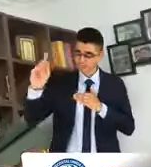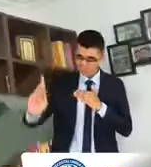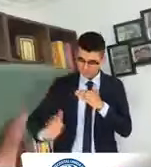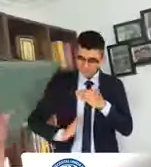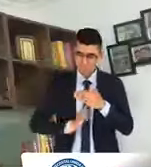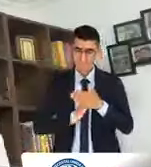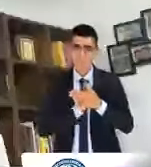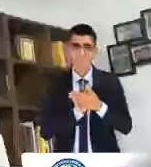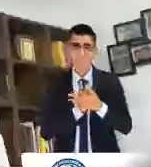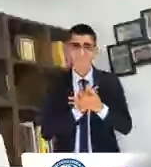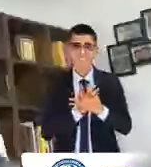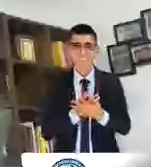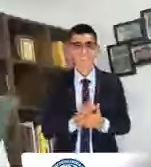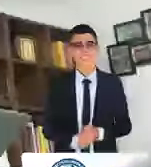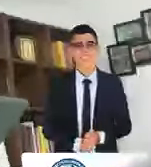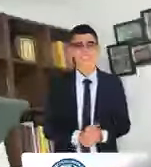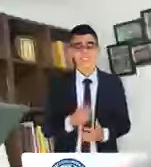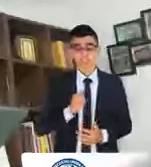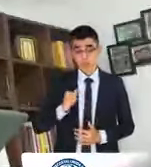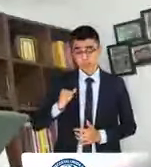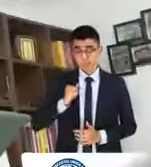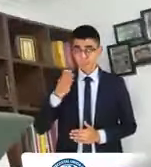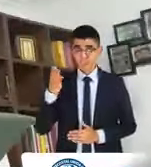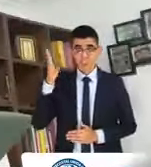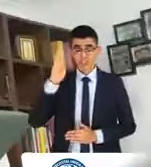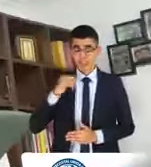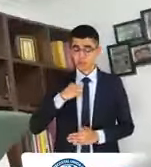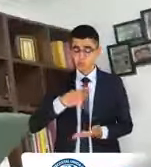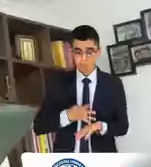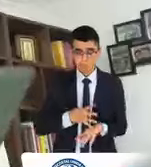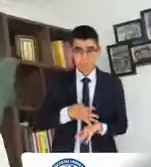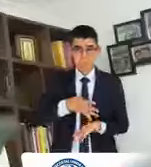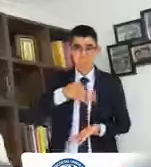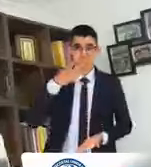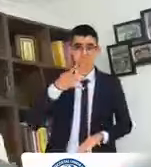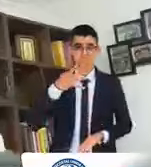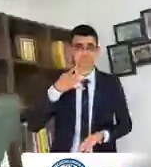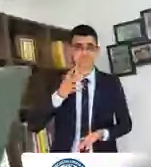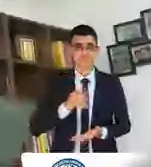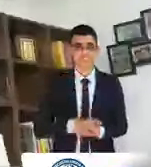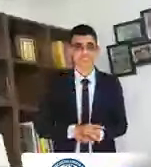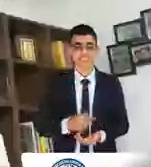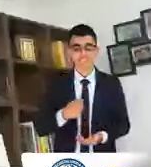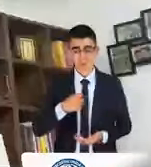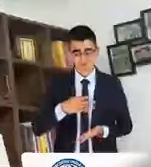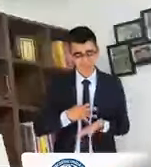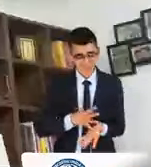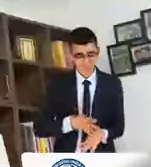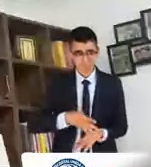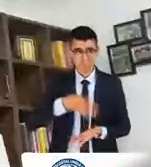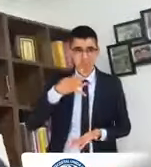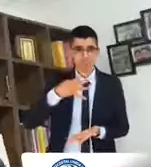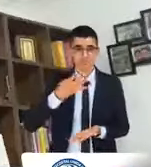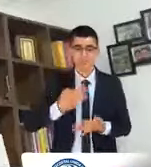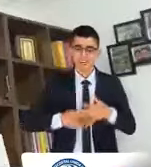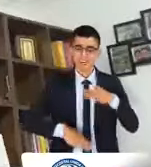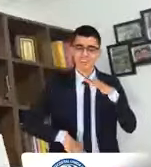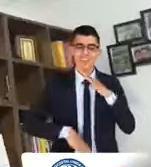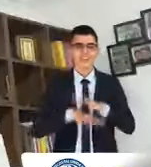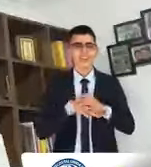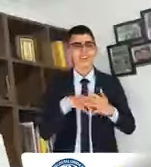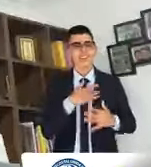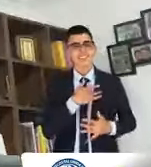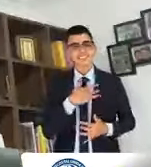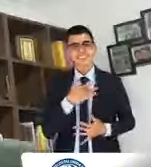Con tenerlo a Él estamos enriquecidos. Y el estar enriquecido y satisfecho nos da esa sensación de